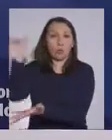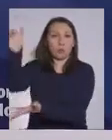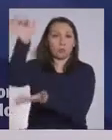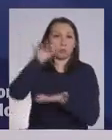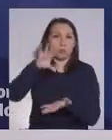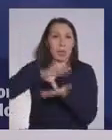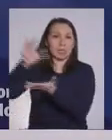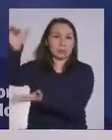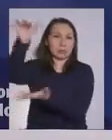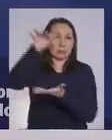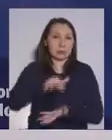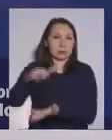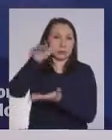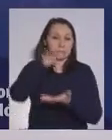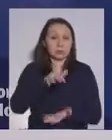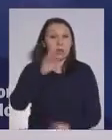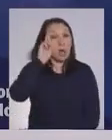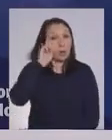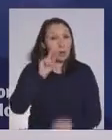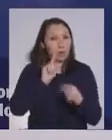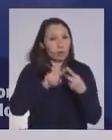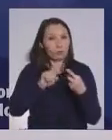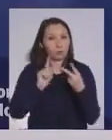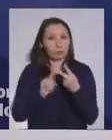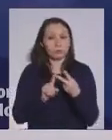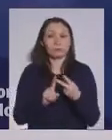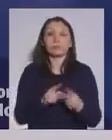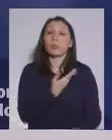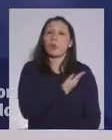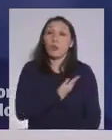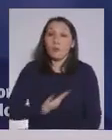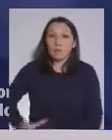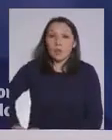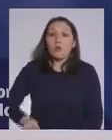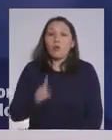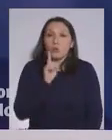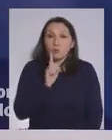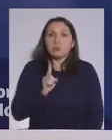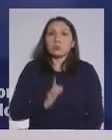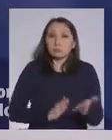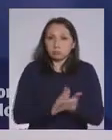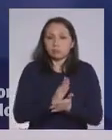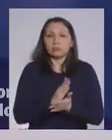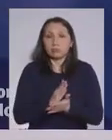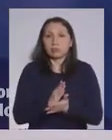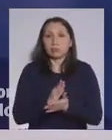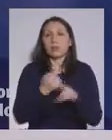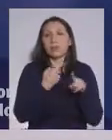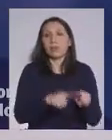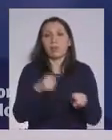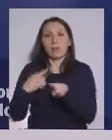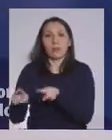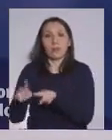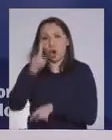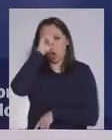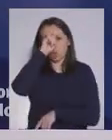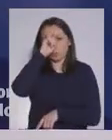importaron hay que recordar dos cosas el gobierno tiene en ejecución diferentes